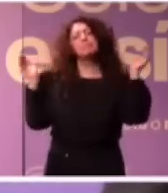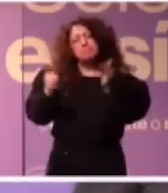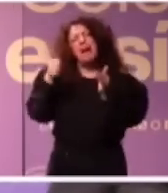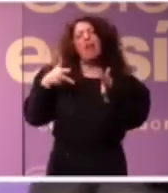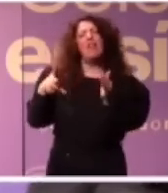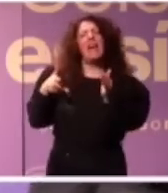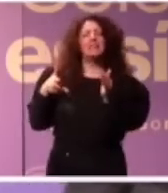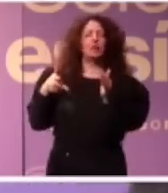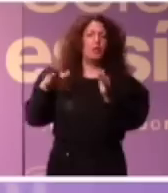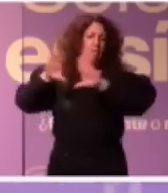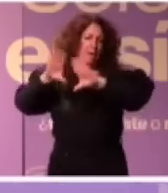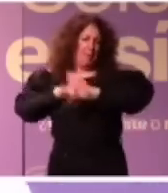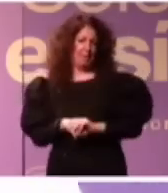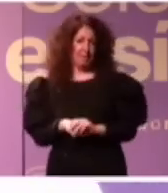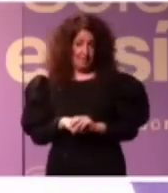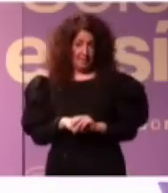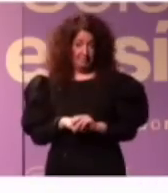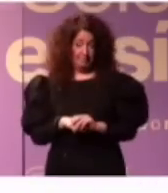feministas. Y